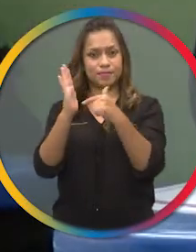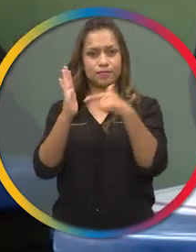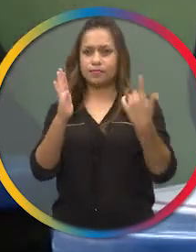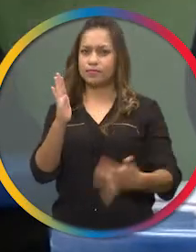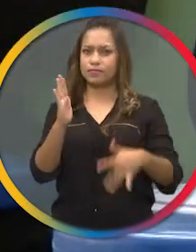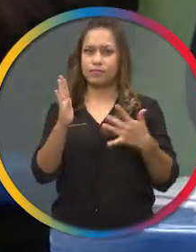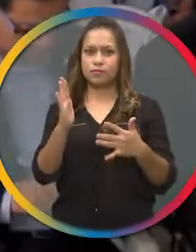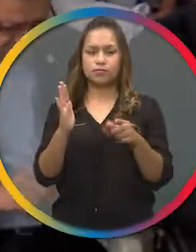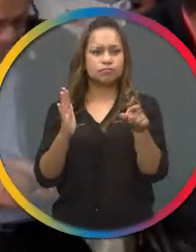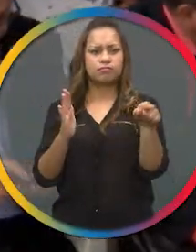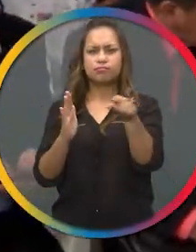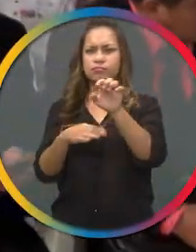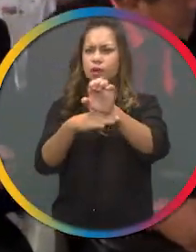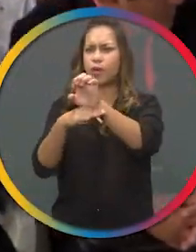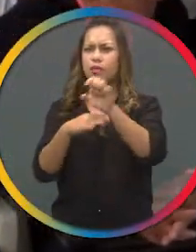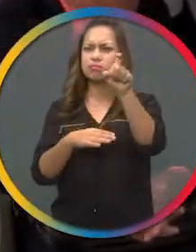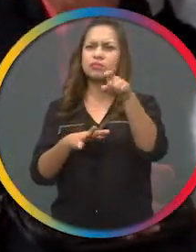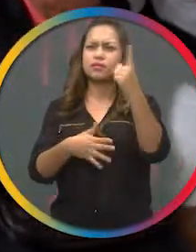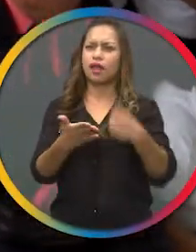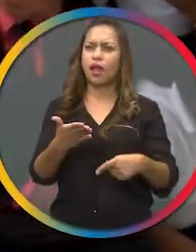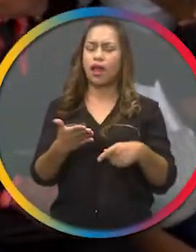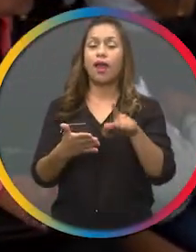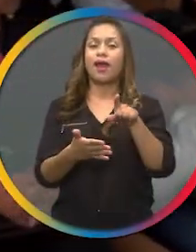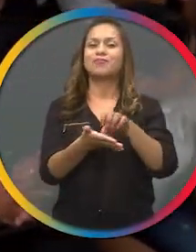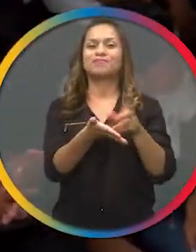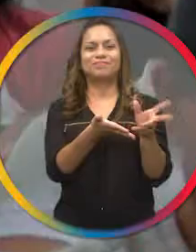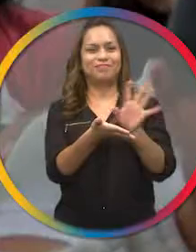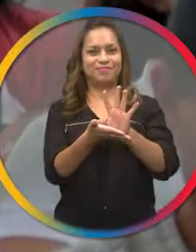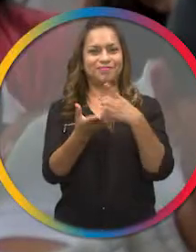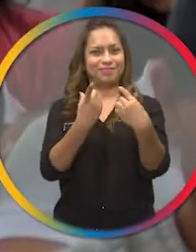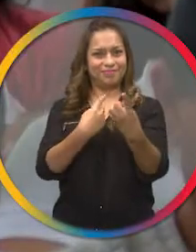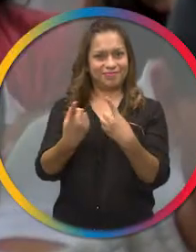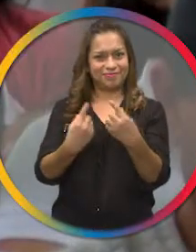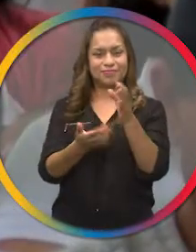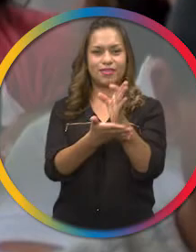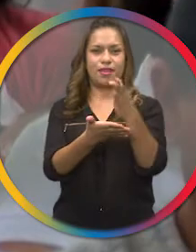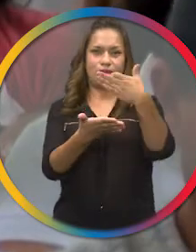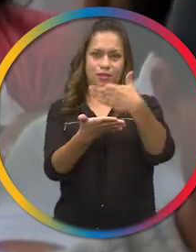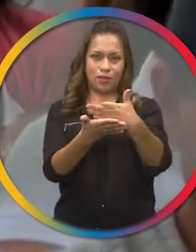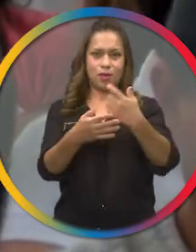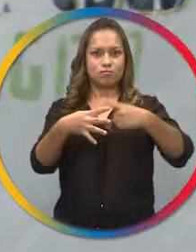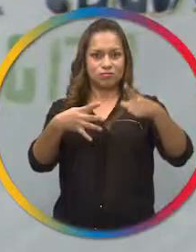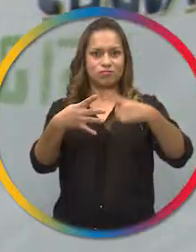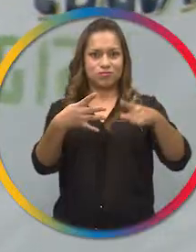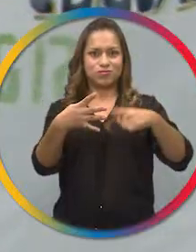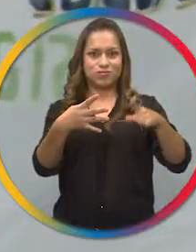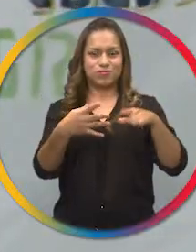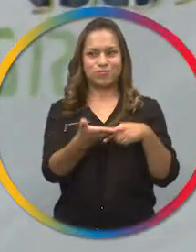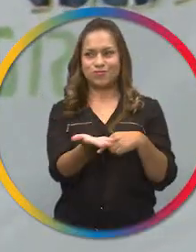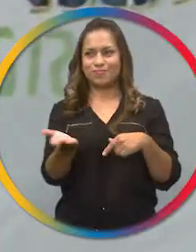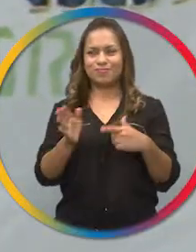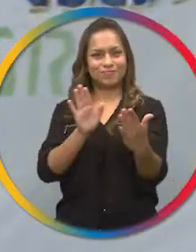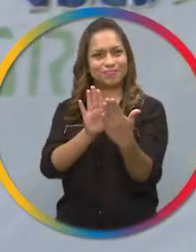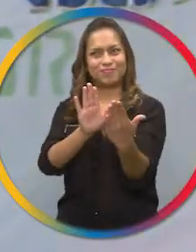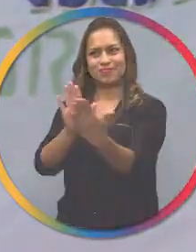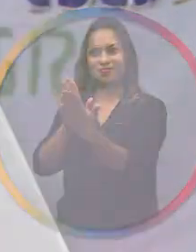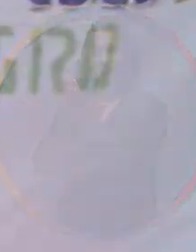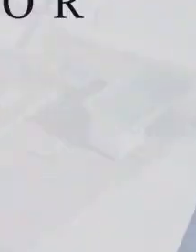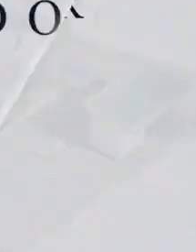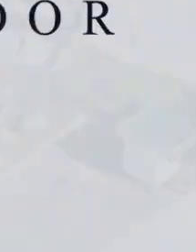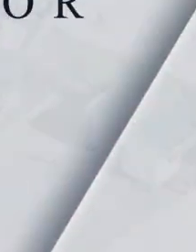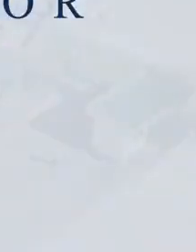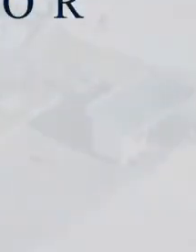debe responder a las prioridades del país, por lo que la Asamblea impulsará espacios de relación en territorio con diversos actores.